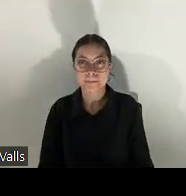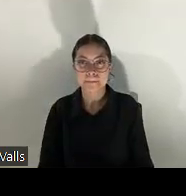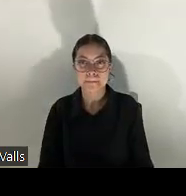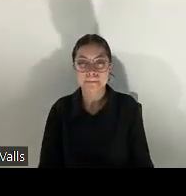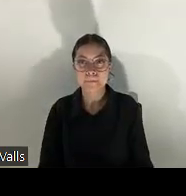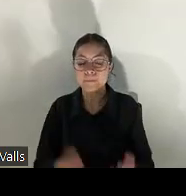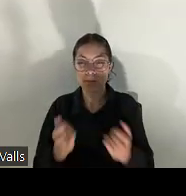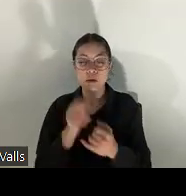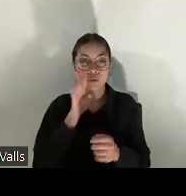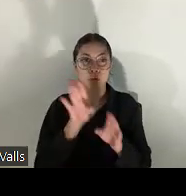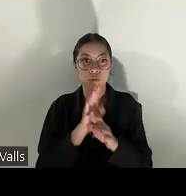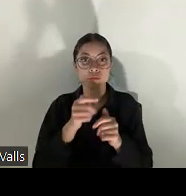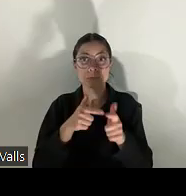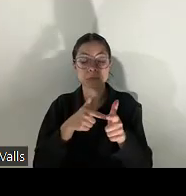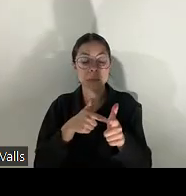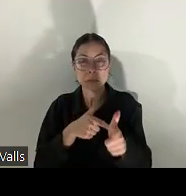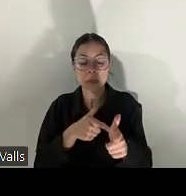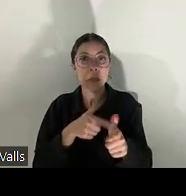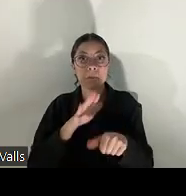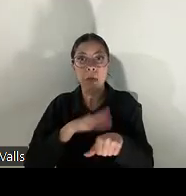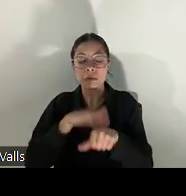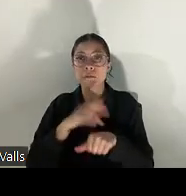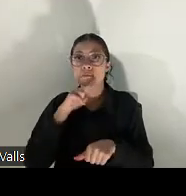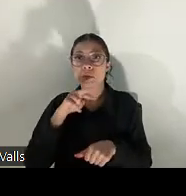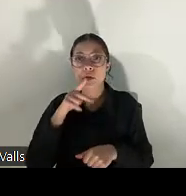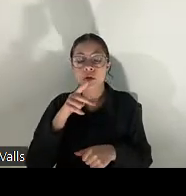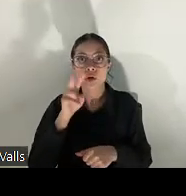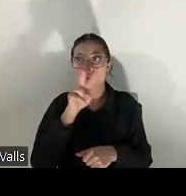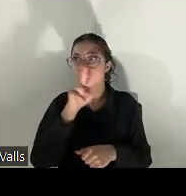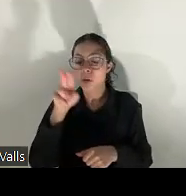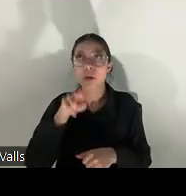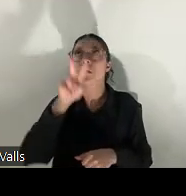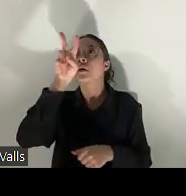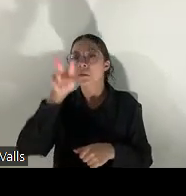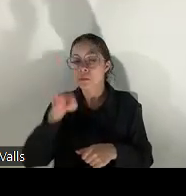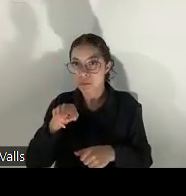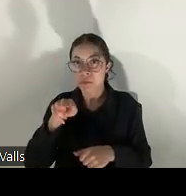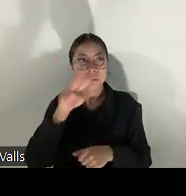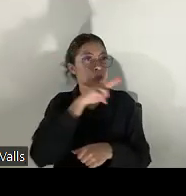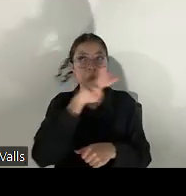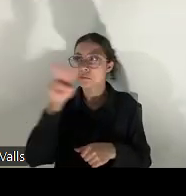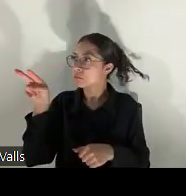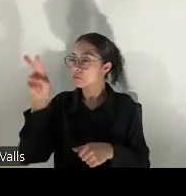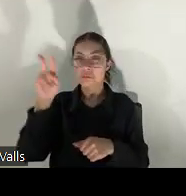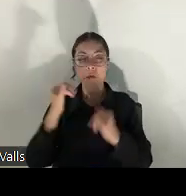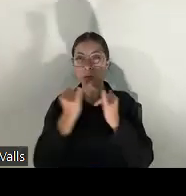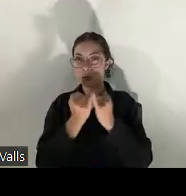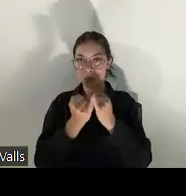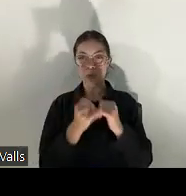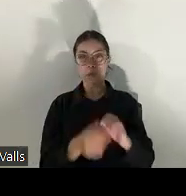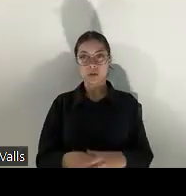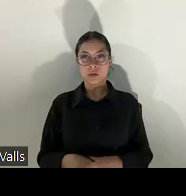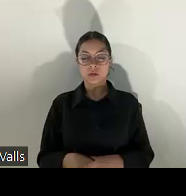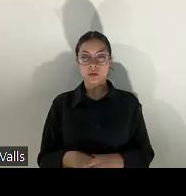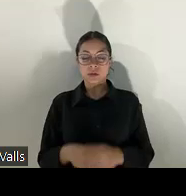cómo va aumentando los seguimientos hacia un lado, hacia el otro, hasta lograr 180 y luego en las diferentes direcciones. Signos de